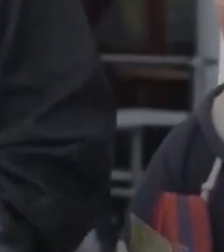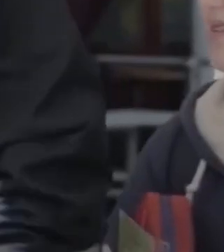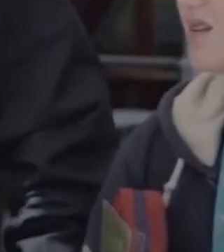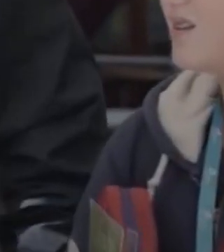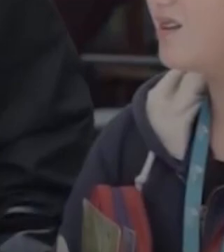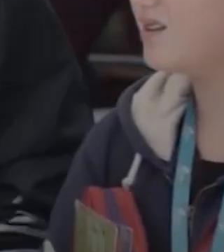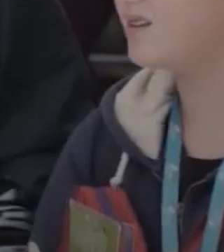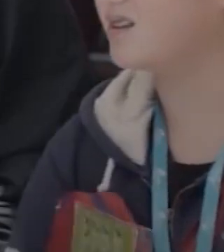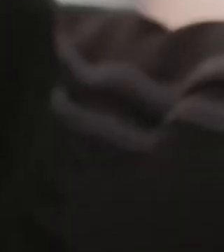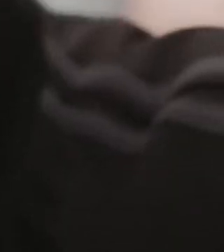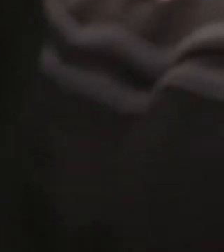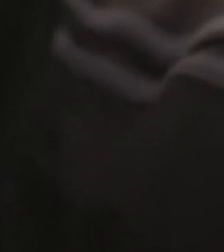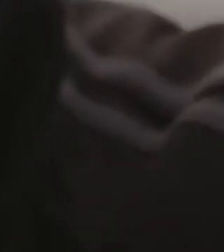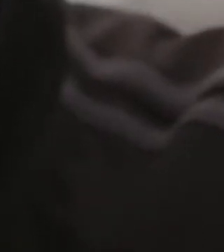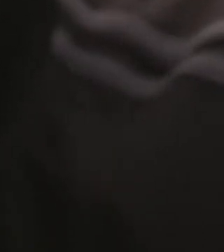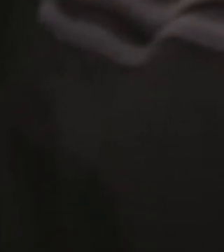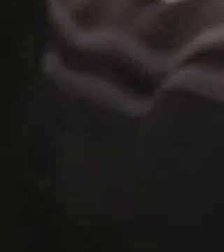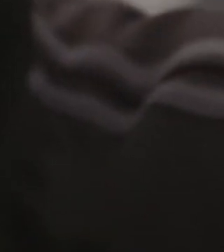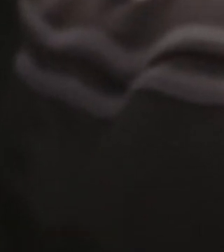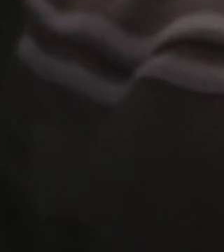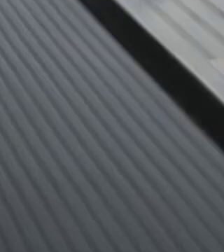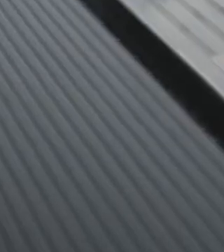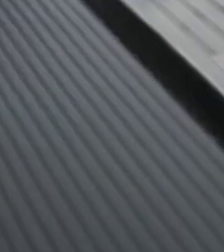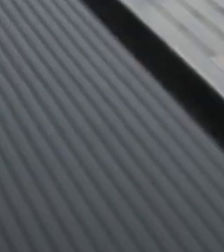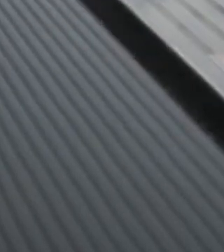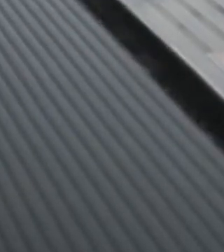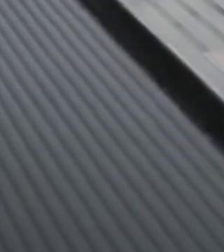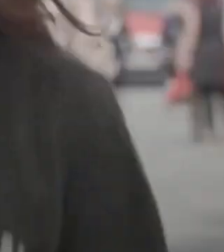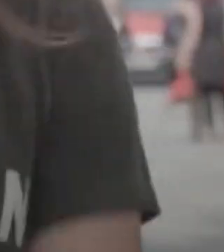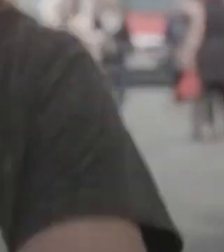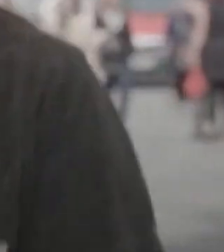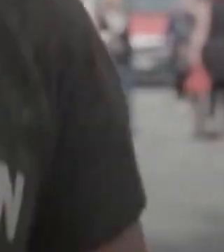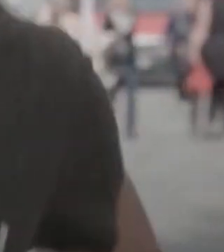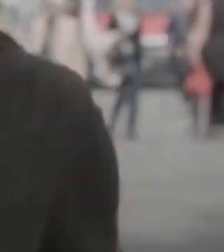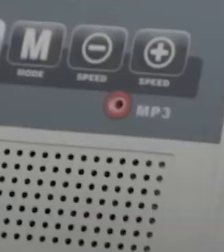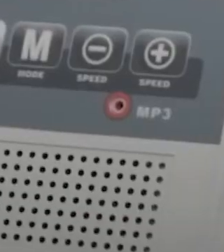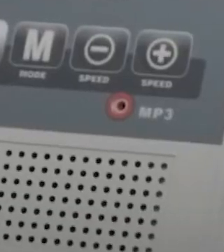2 kilometres to travel. 200 metres so far.